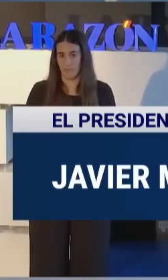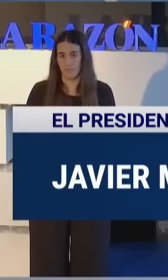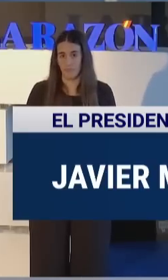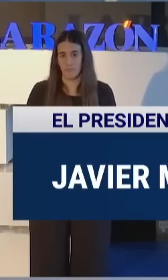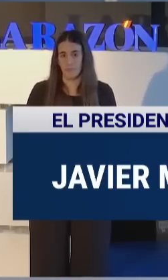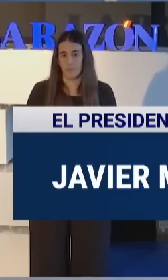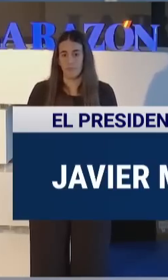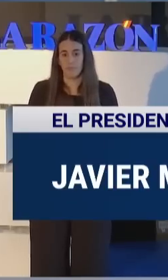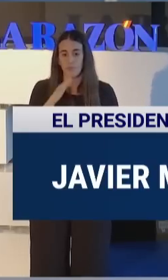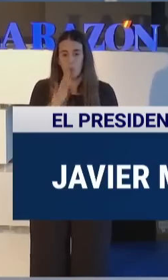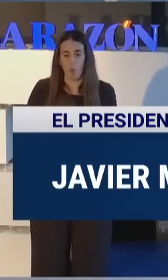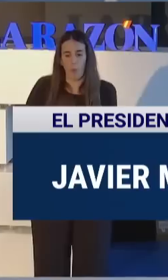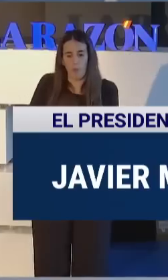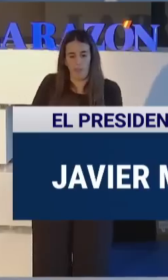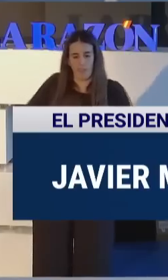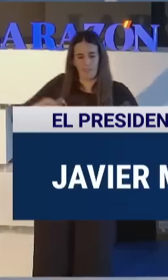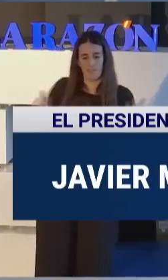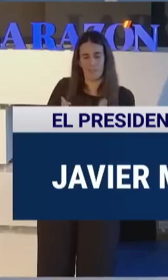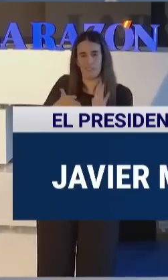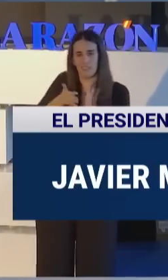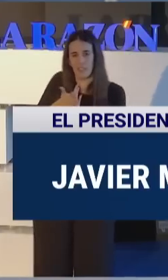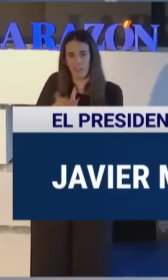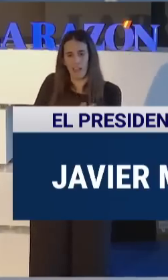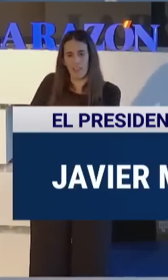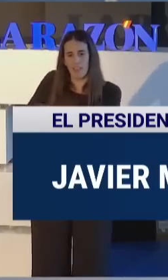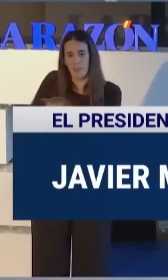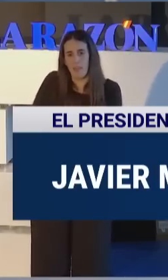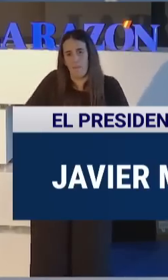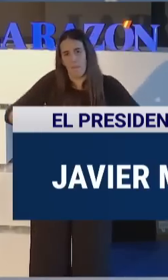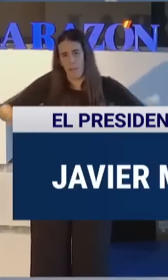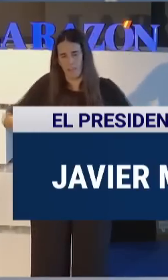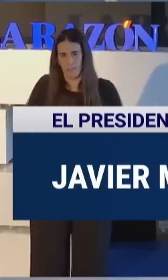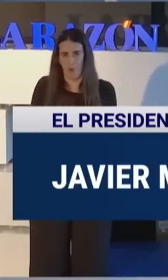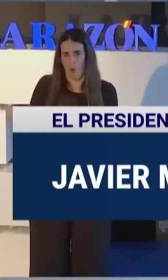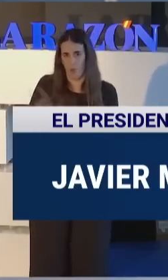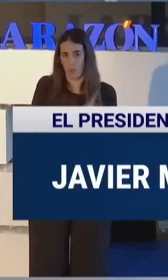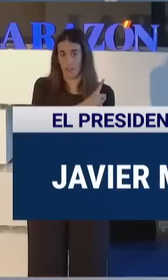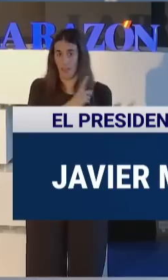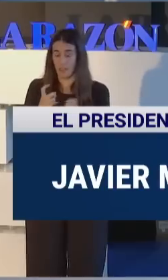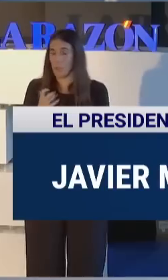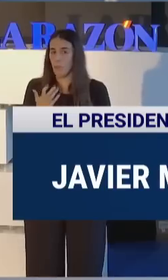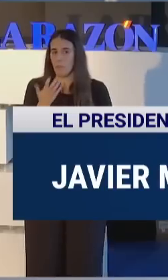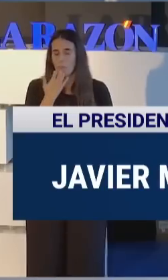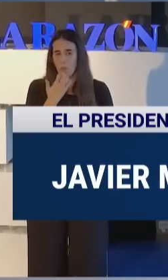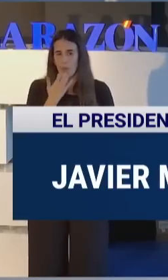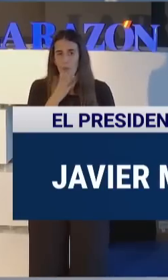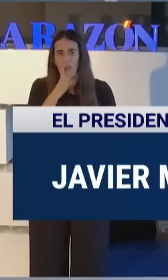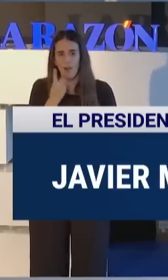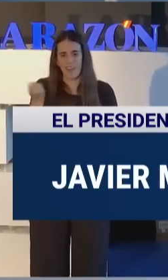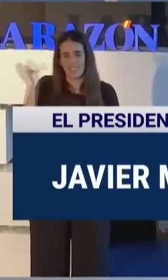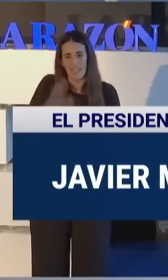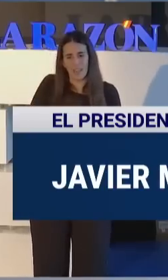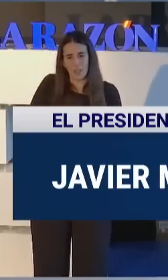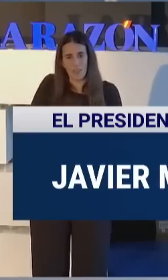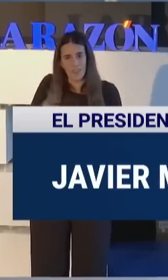contracción de demanda, digamos, entonces tiene que ver con la recuperación de la demanda. La recuperación de la demanda se está viendo, por ejemplo, en la recuperación de los salarios